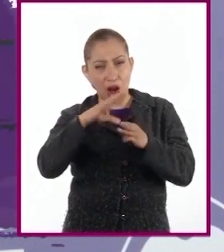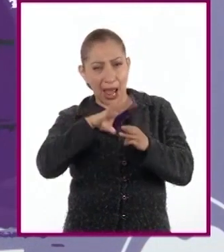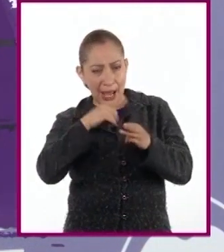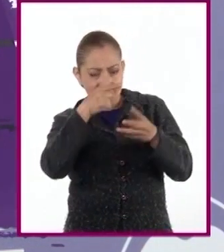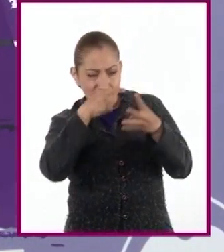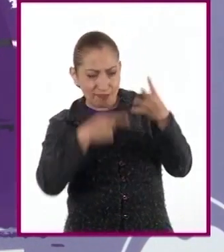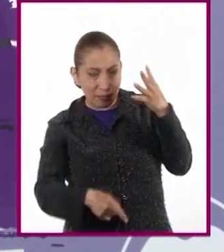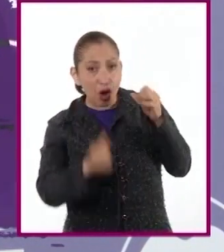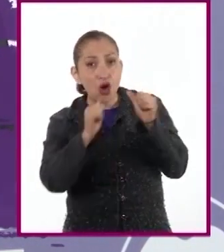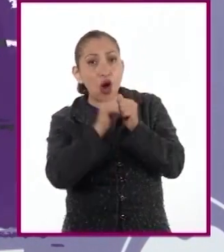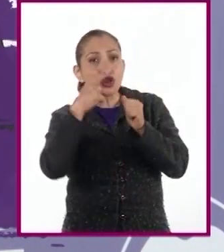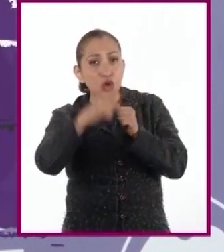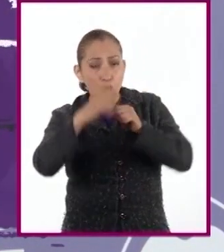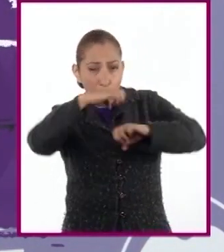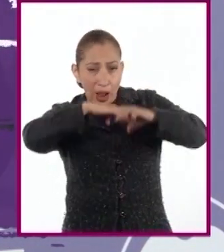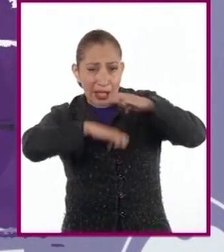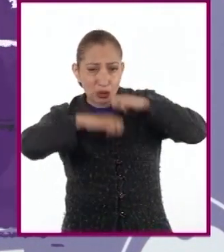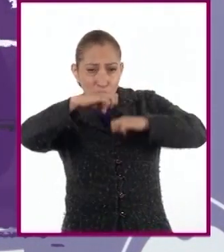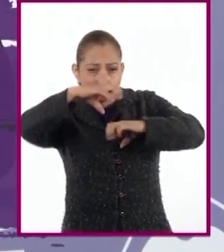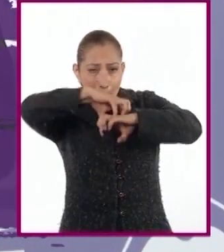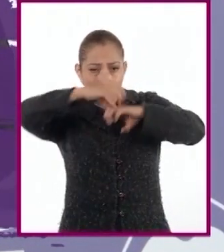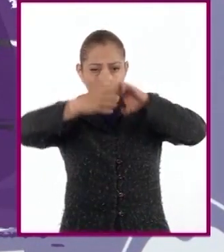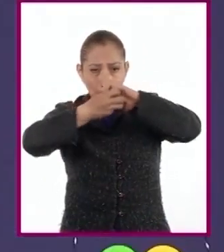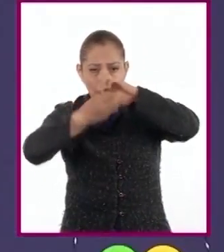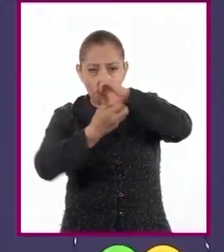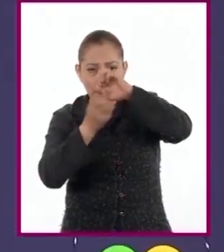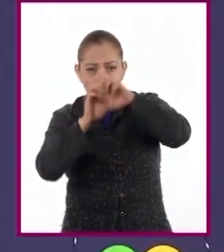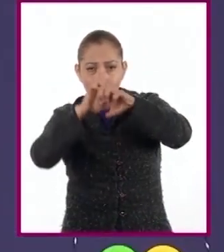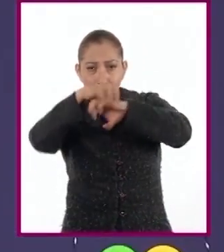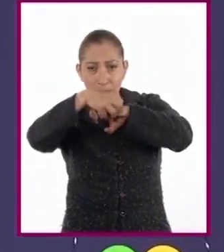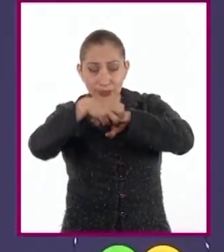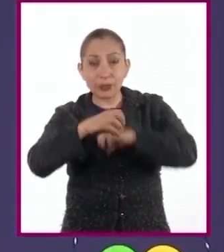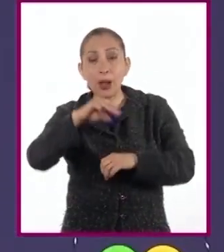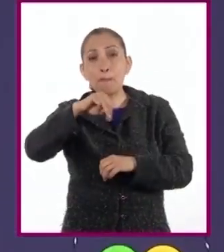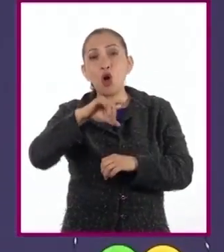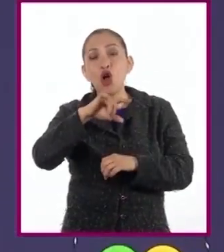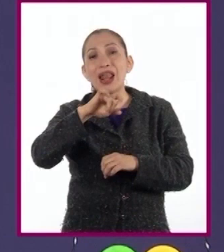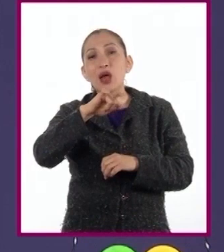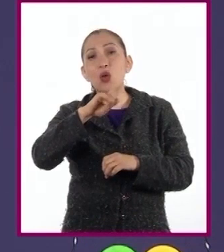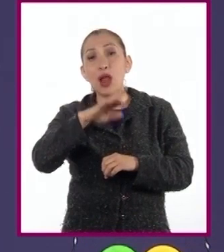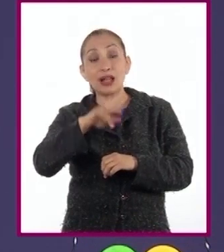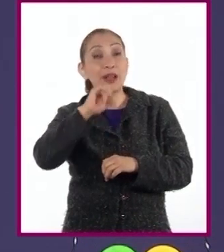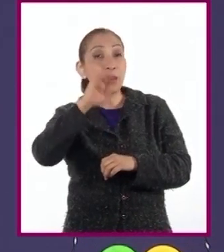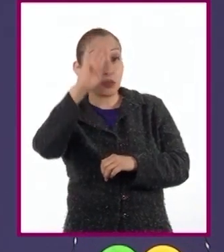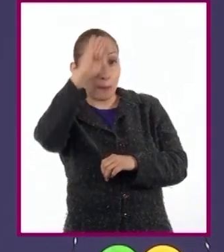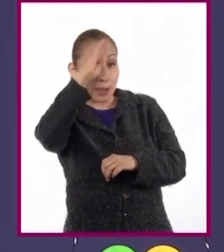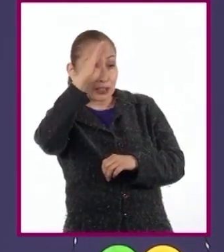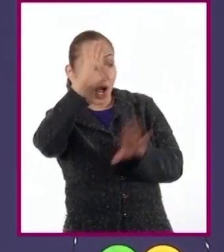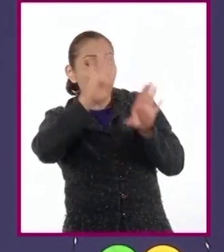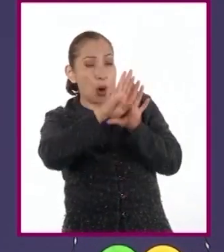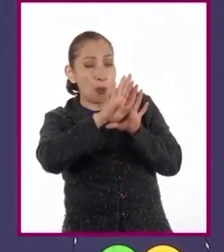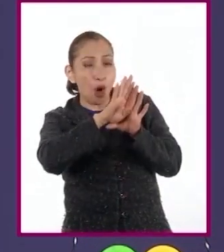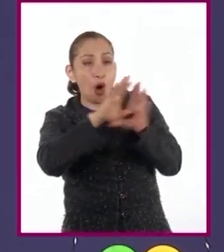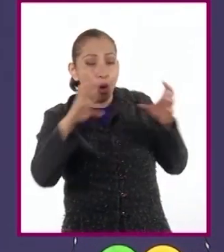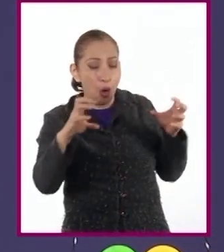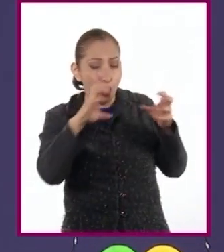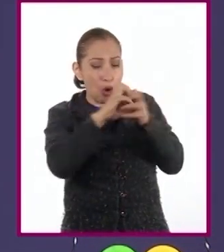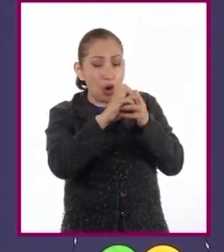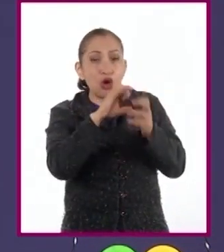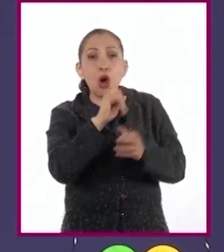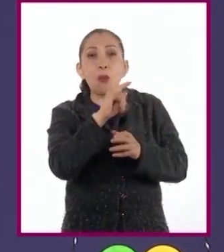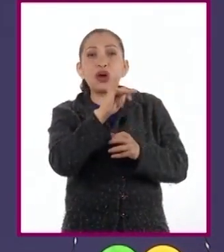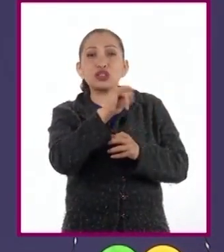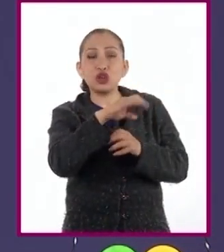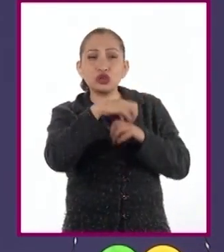explican por medio de su estructura molecular. También reflexionarán sobre la formación de compuestos moleculares,